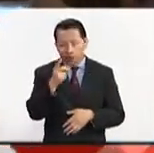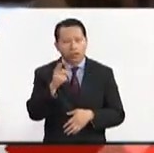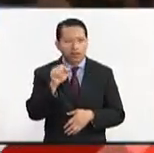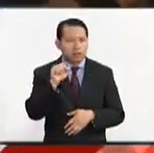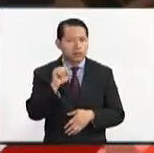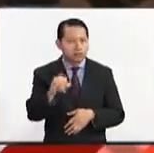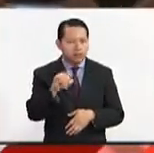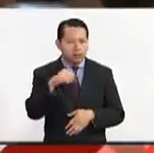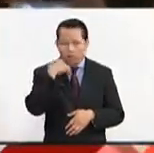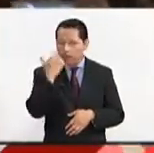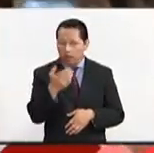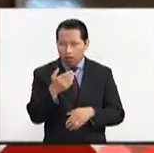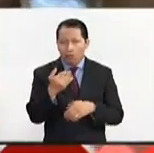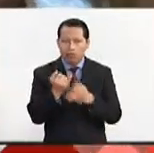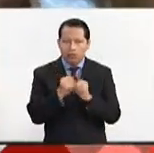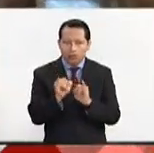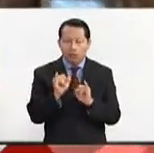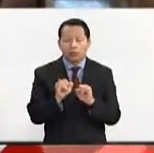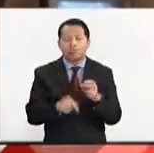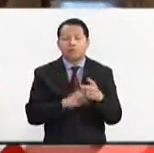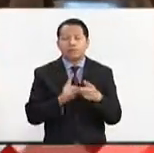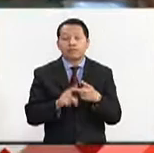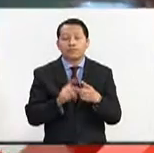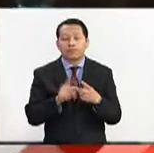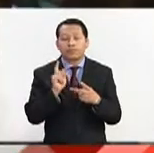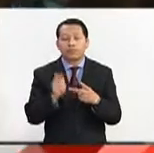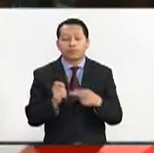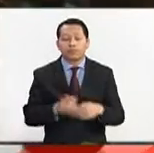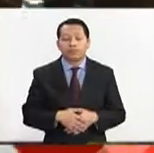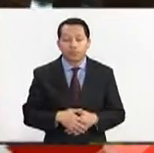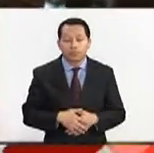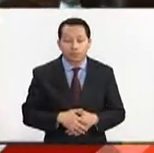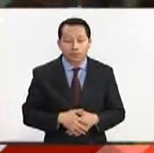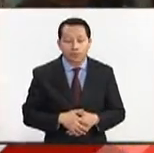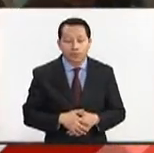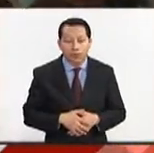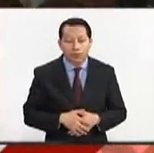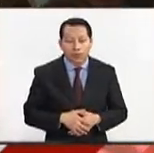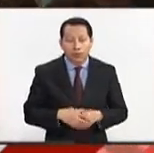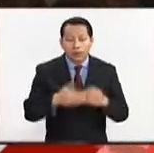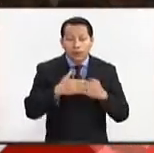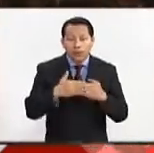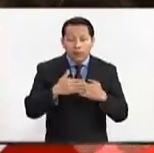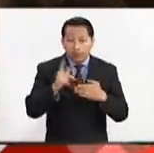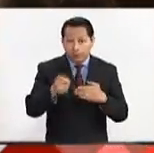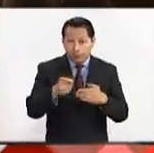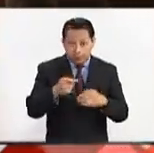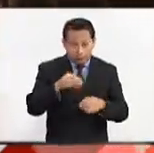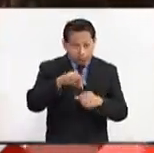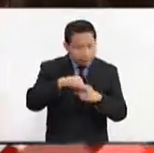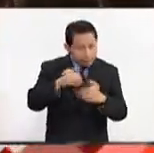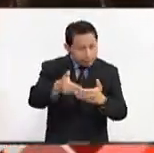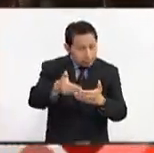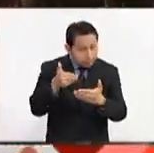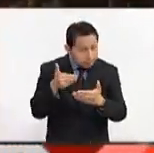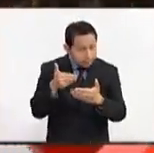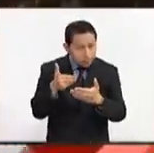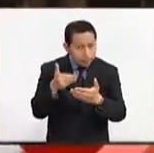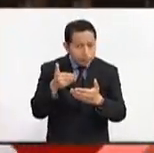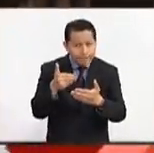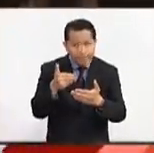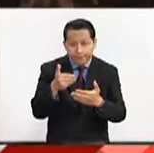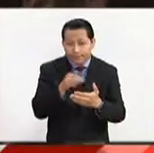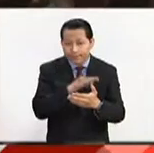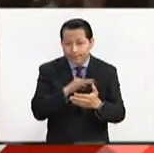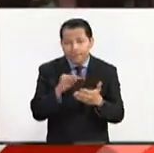una secesión. Y en segundo lugar, el adelanto de las elecciones en el Estado español